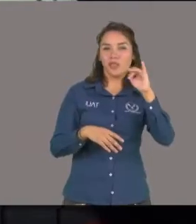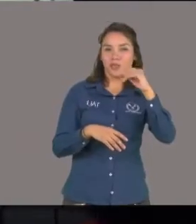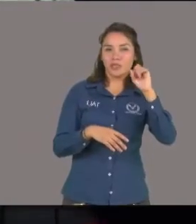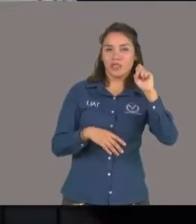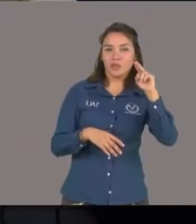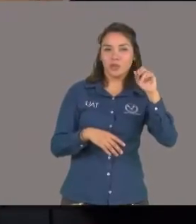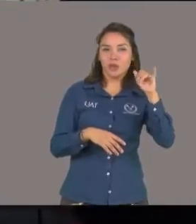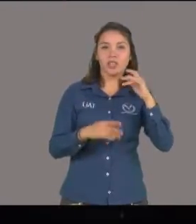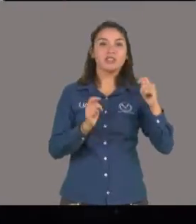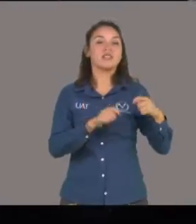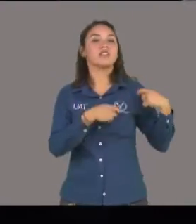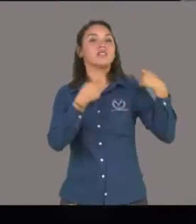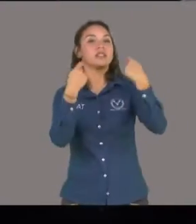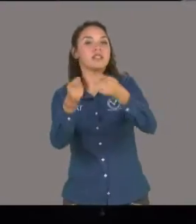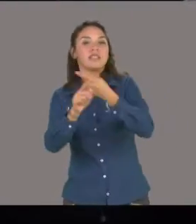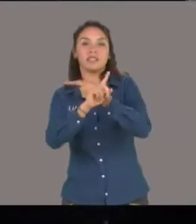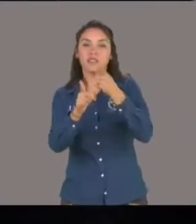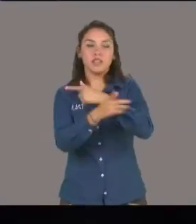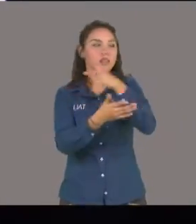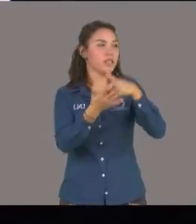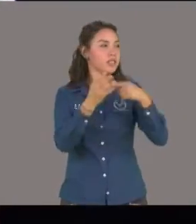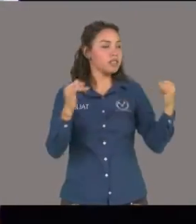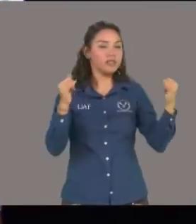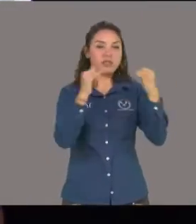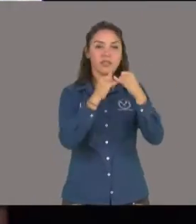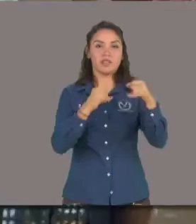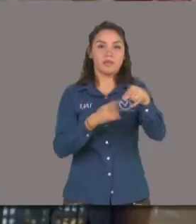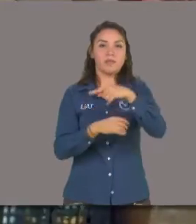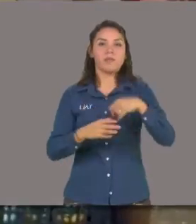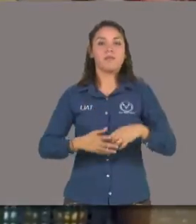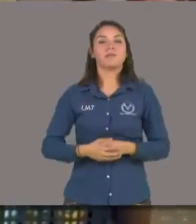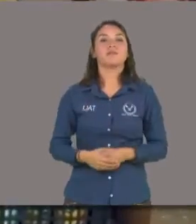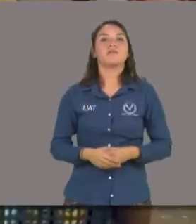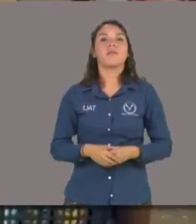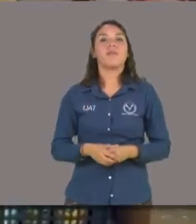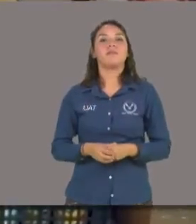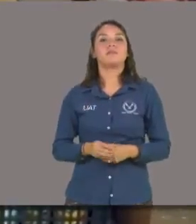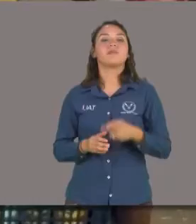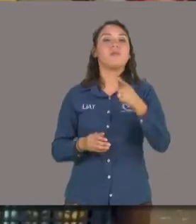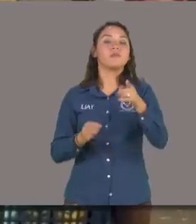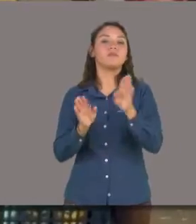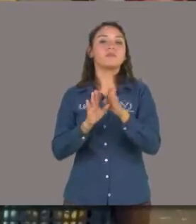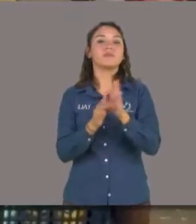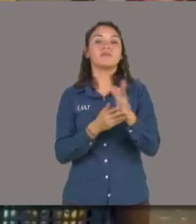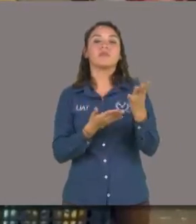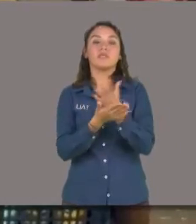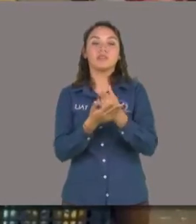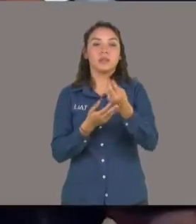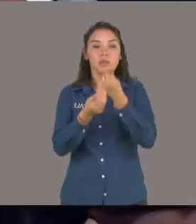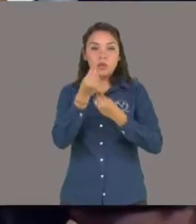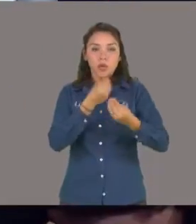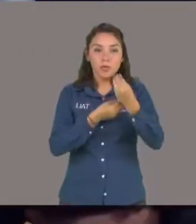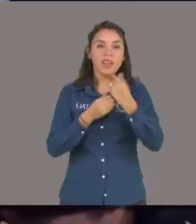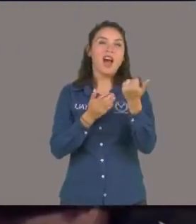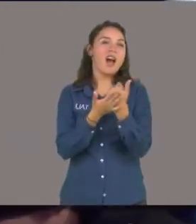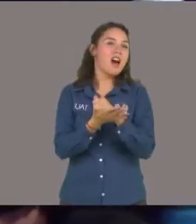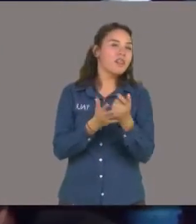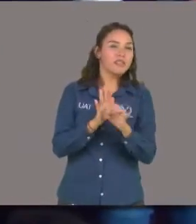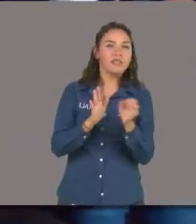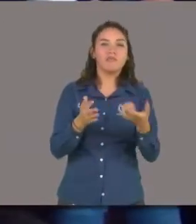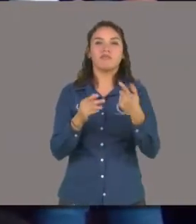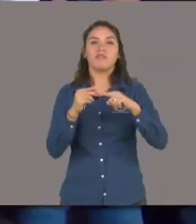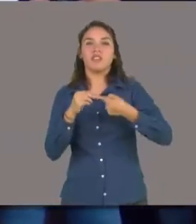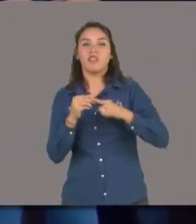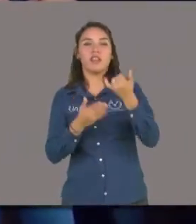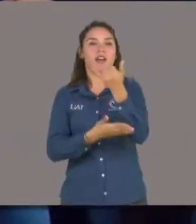directivos de dicha asociación como parte de la vinculación y política social emprendida por el rector de la UAT José Andrés Suárez Fernández a través de las diferentes